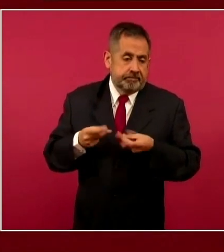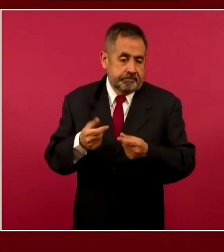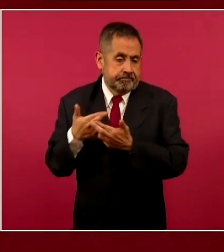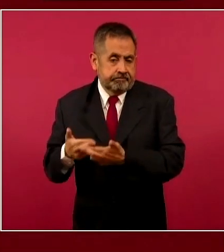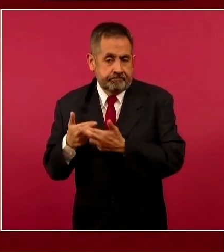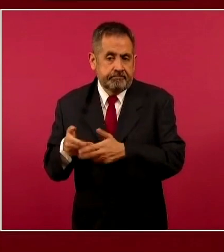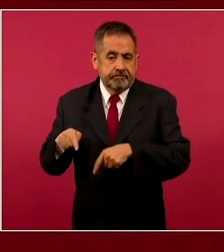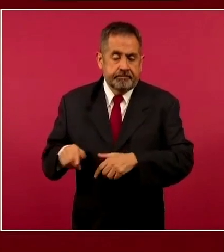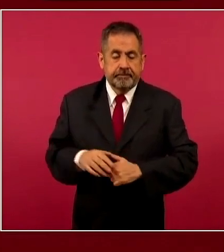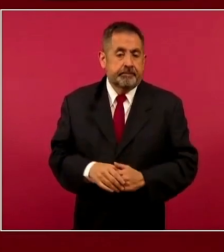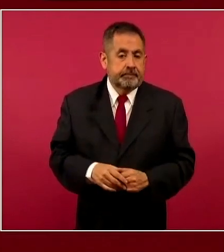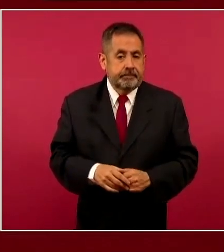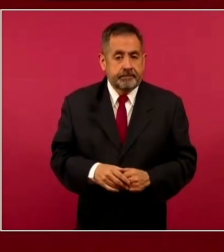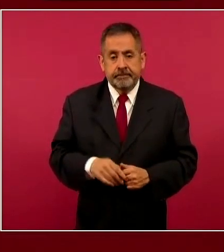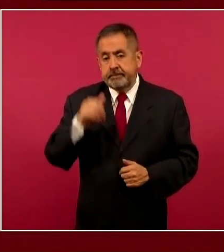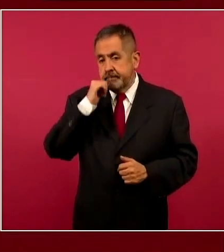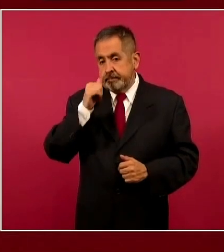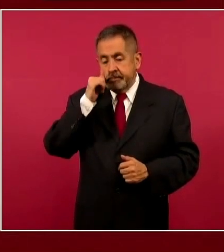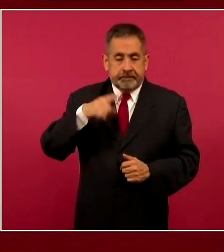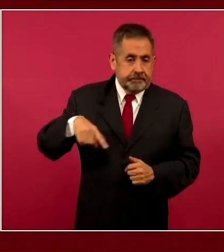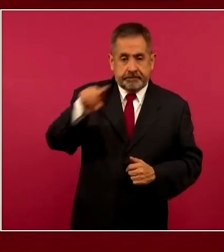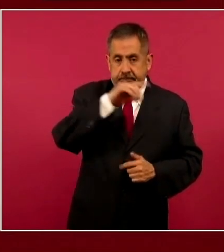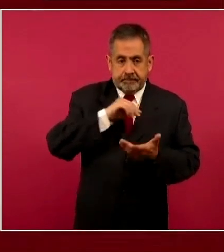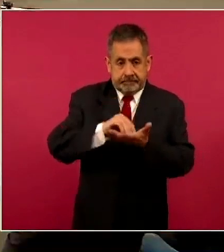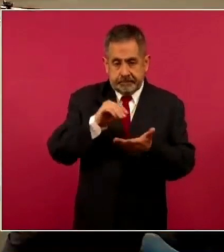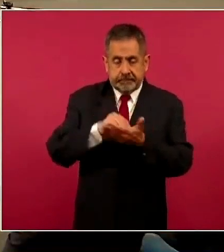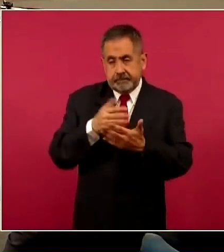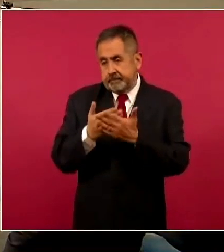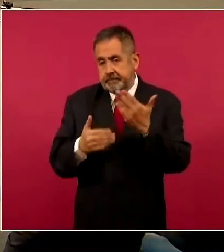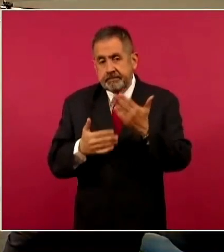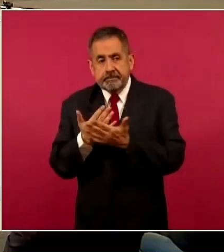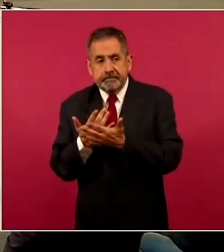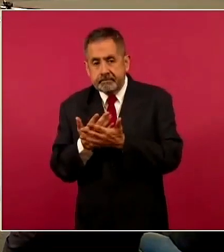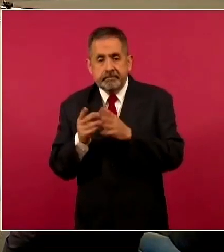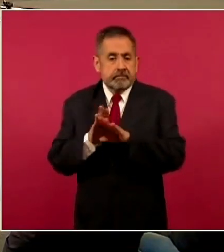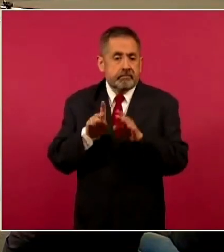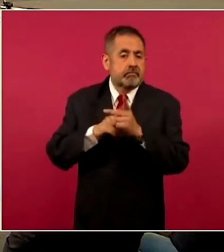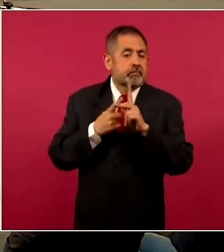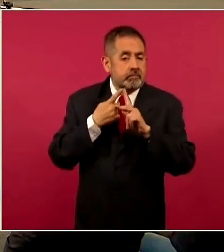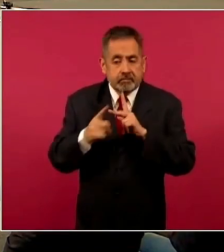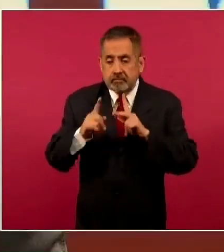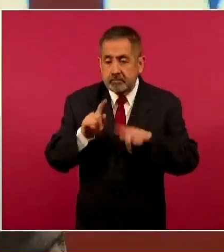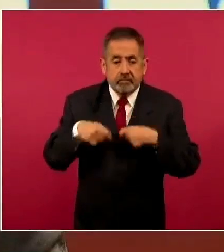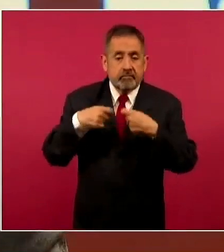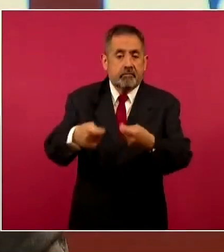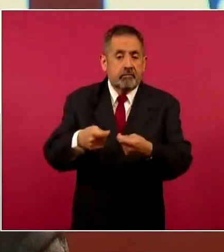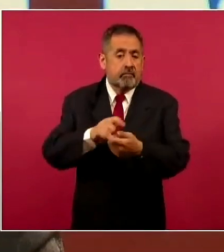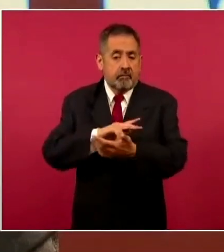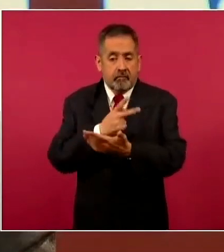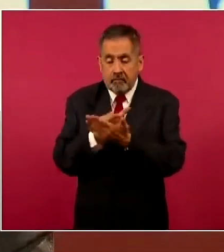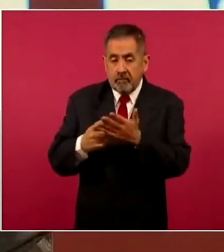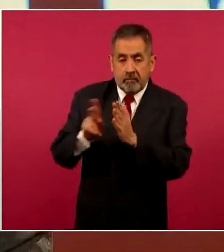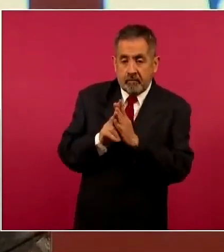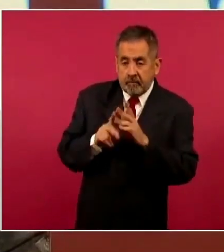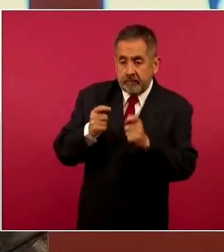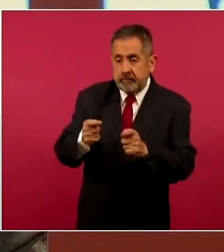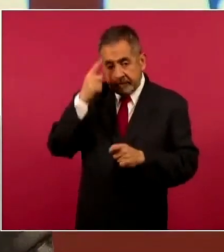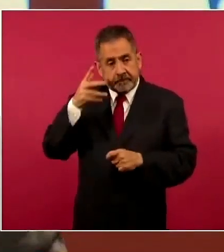En todos los casos seguimos en las convocatorias para empezar ya la contratación y llegar al 100% de la